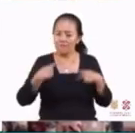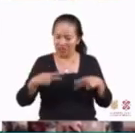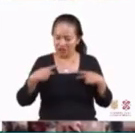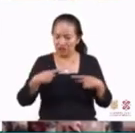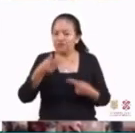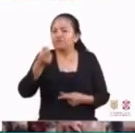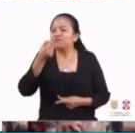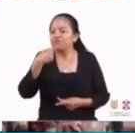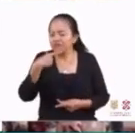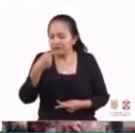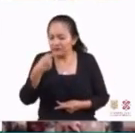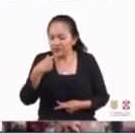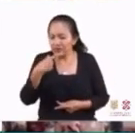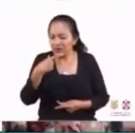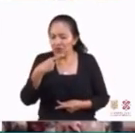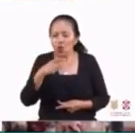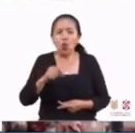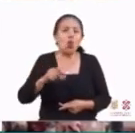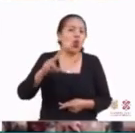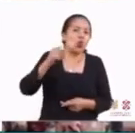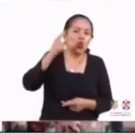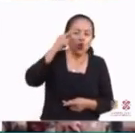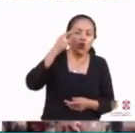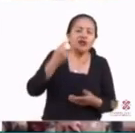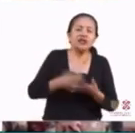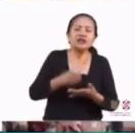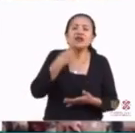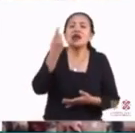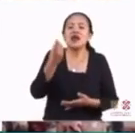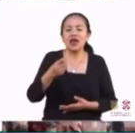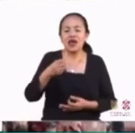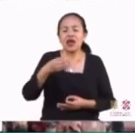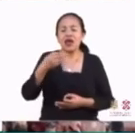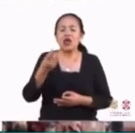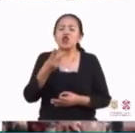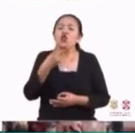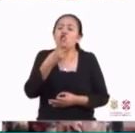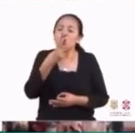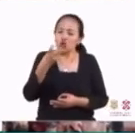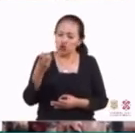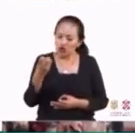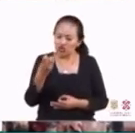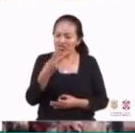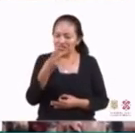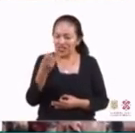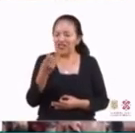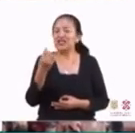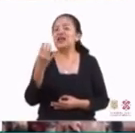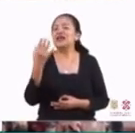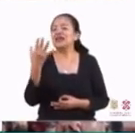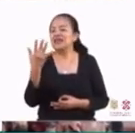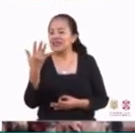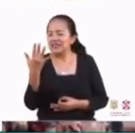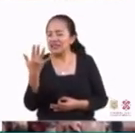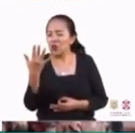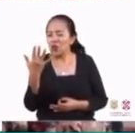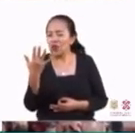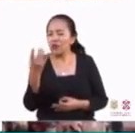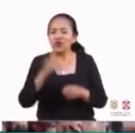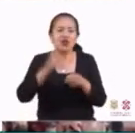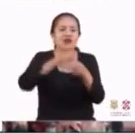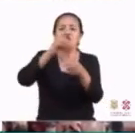fentanilo. No quiere decir que 259 personas todos los días son nuevos consumidores de fentanilo